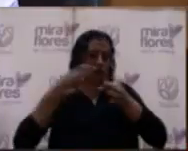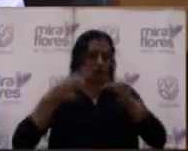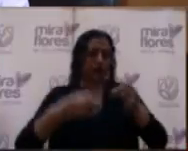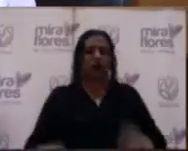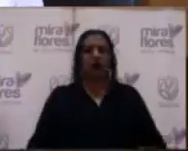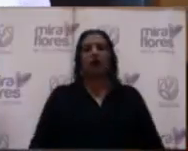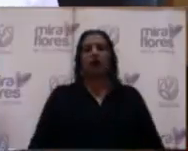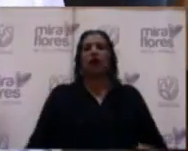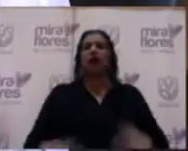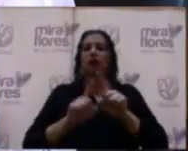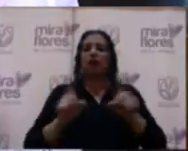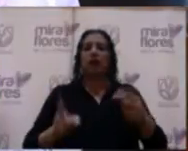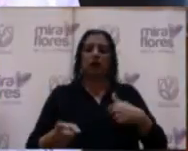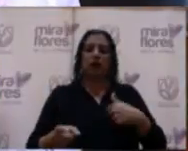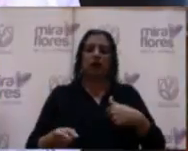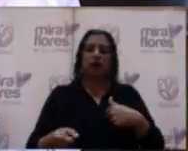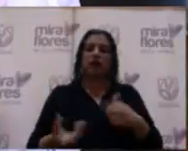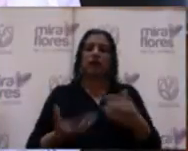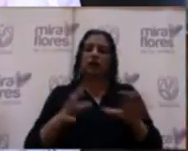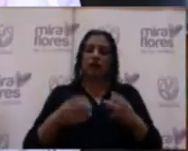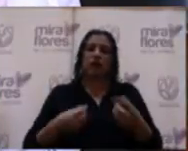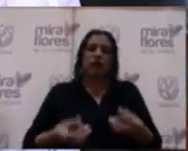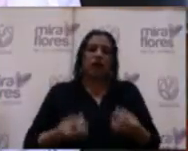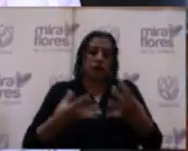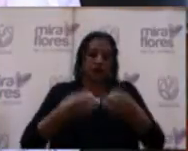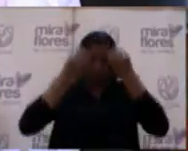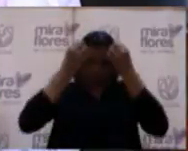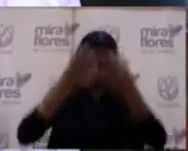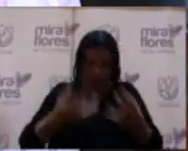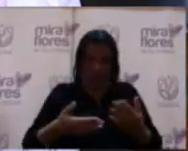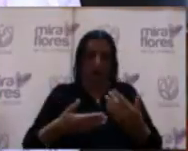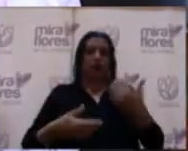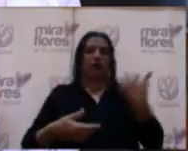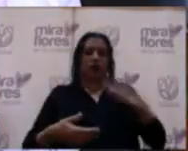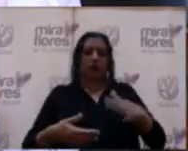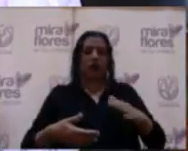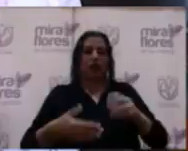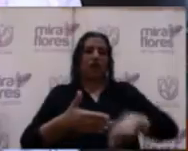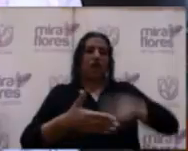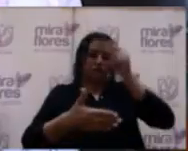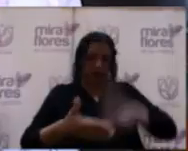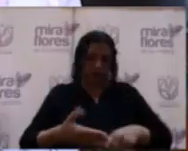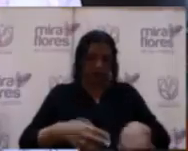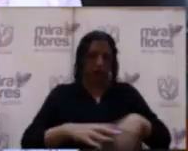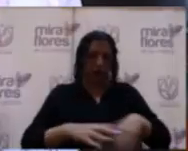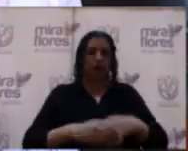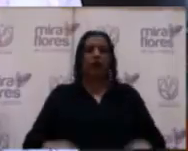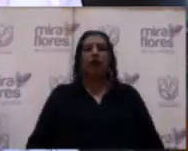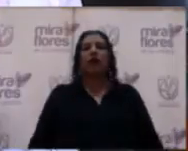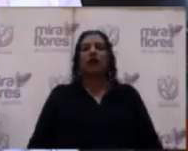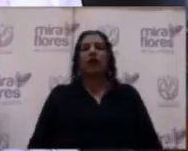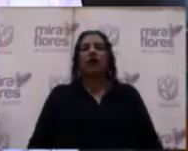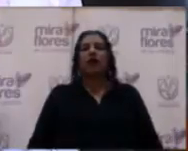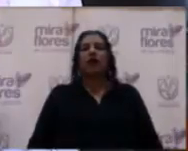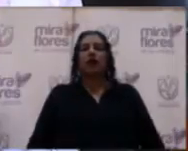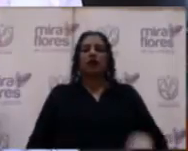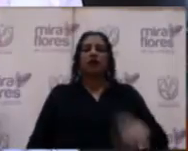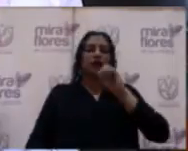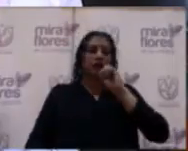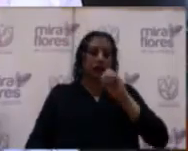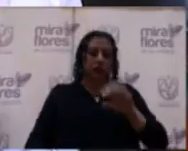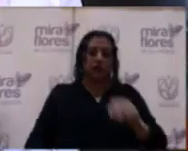alcalde, pero lo que se está haciendo es dar cuenta de este convenio firmado. Entonces, simplemente debe